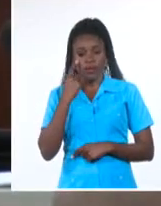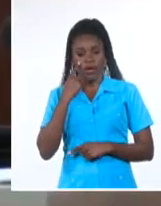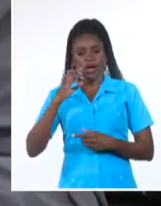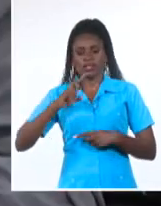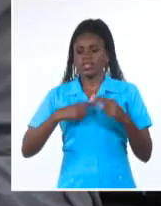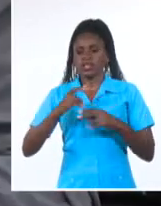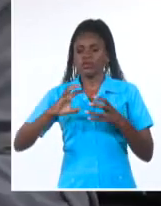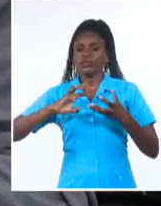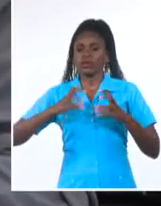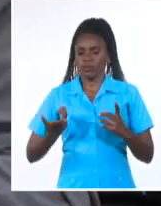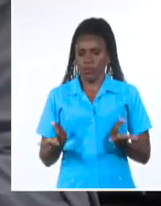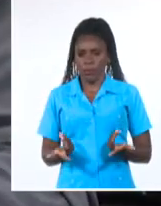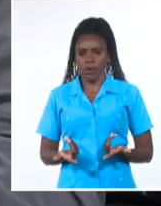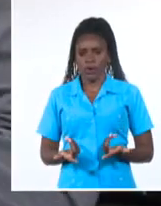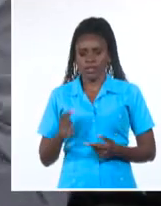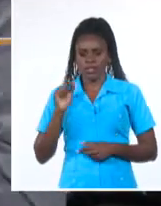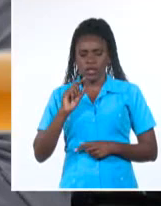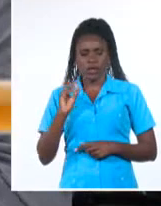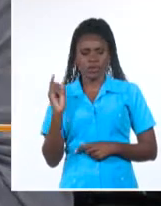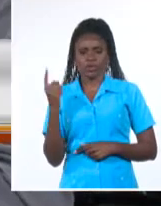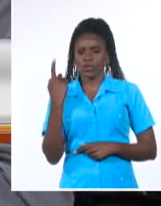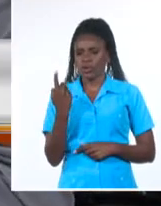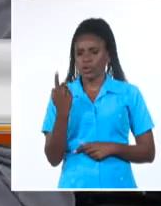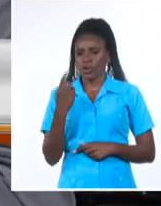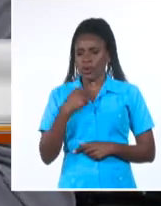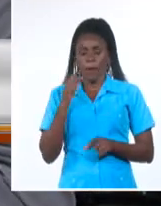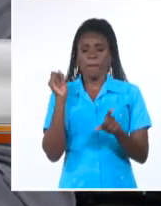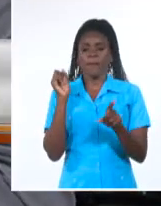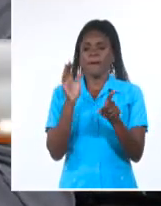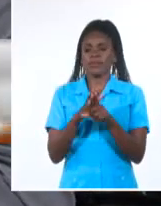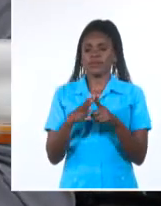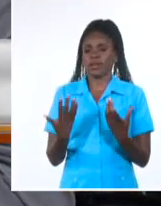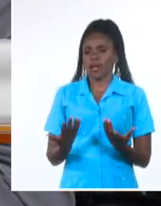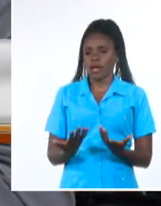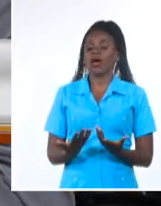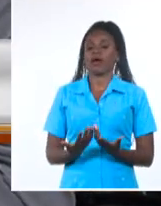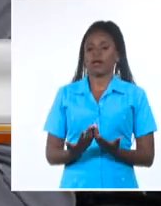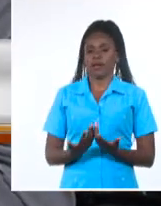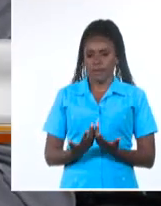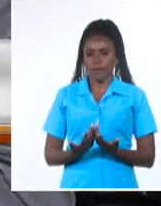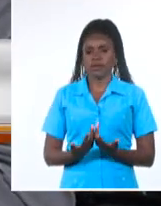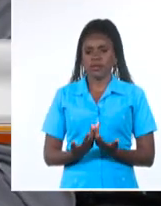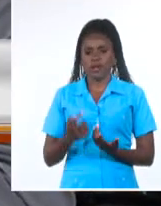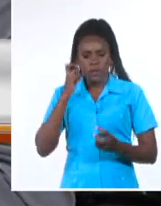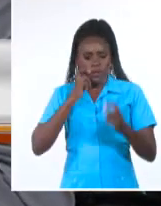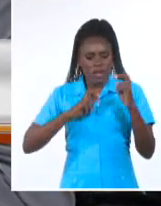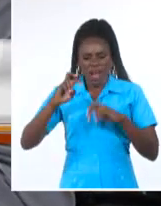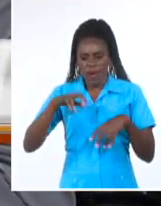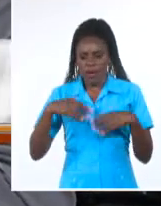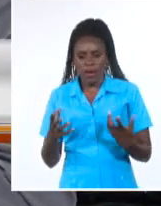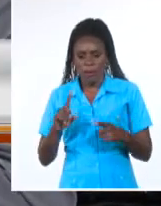manera. Y en ello nosotros yo creo que tenemos que empezar a ver la